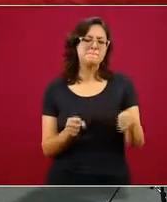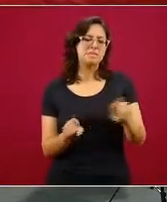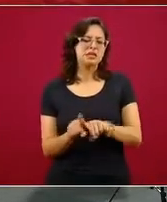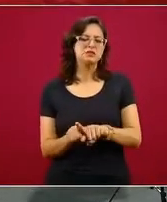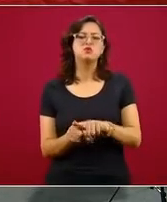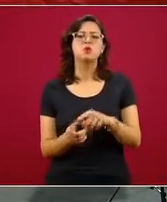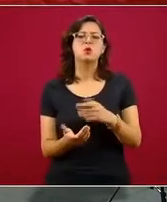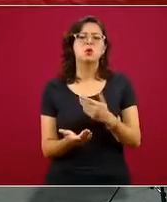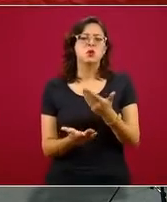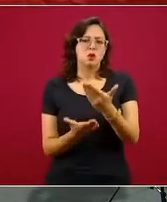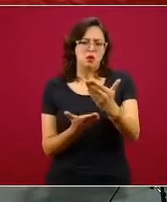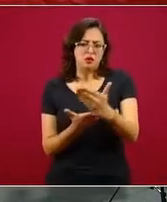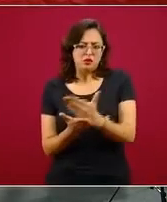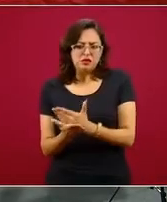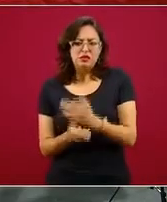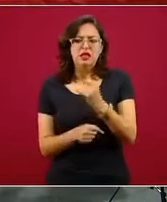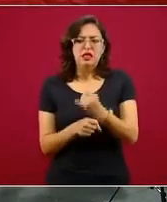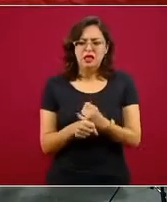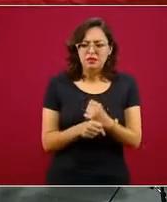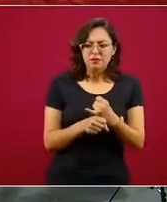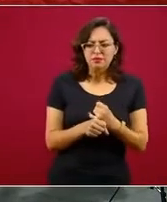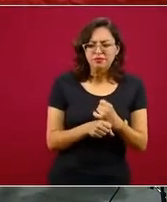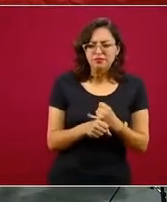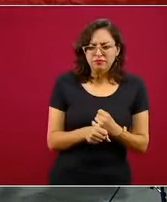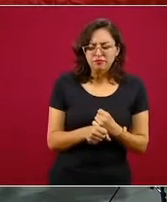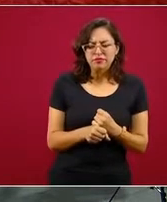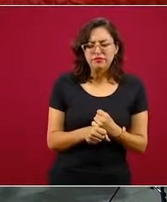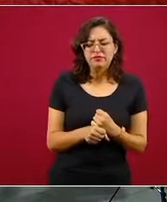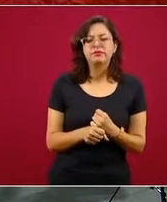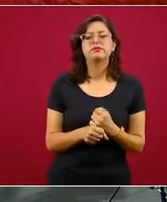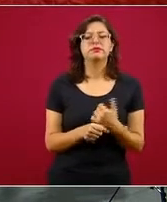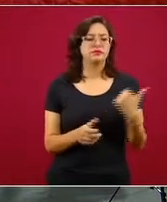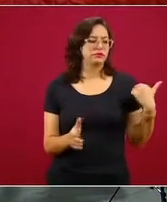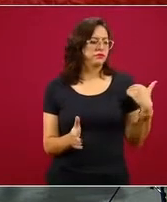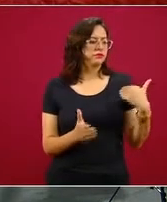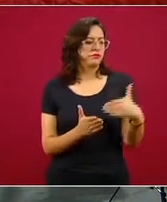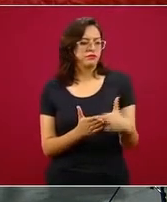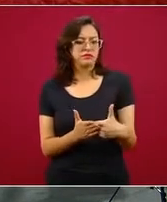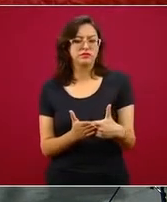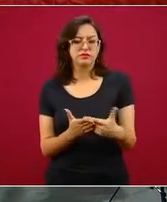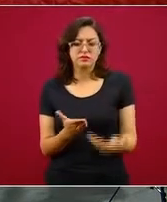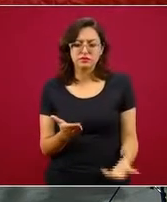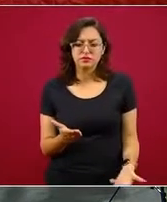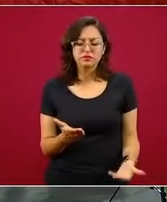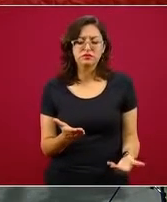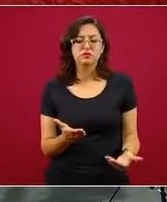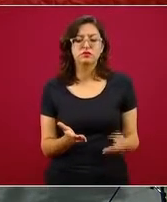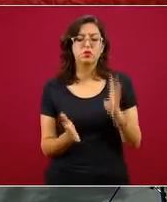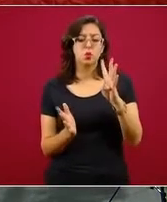Hay alrededor hoy, actualmente, de acuerdo ya incluso actualizado a los datos que nos dieron hoy,